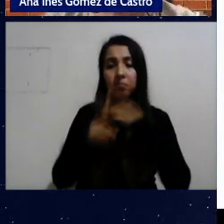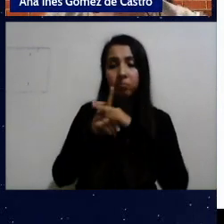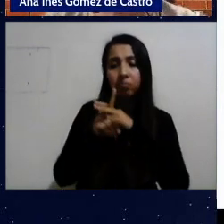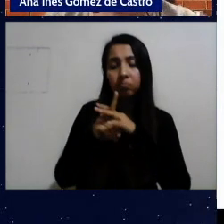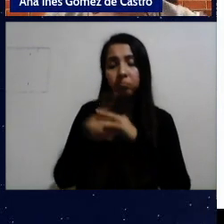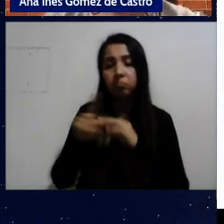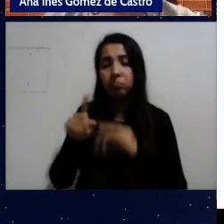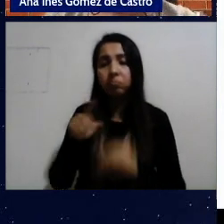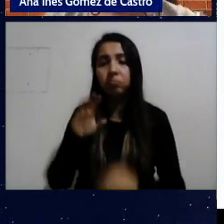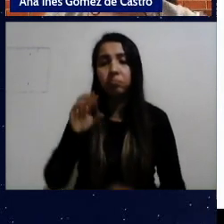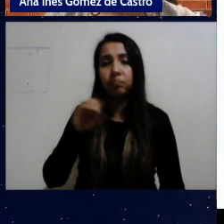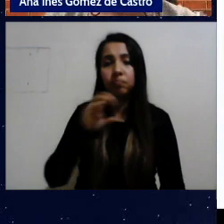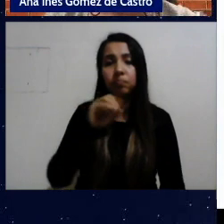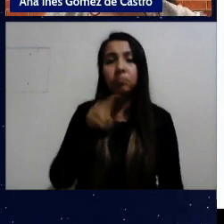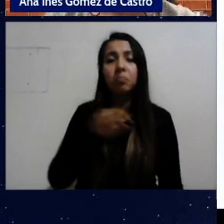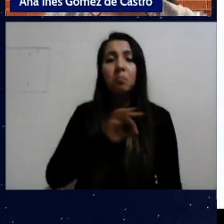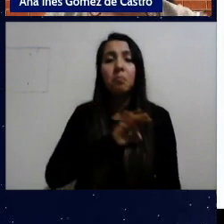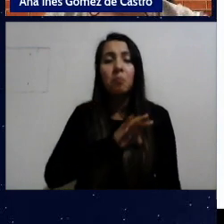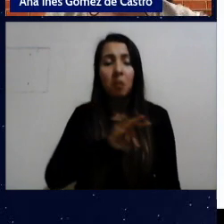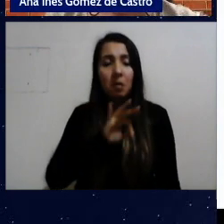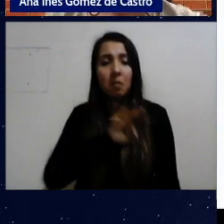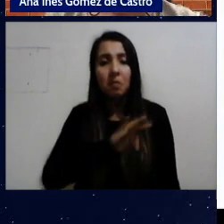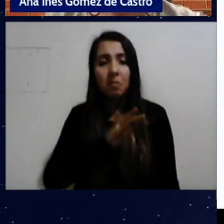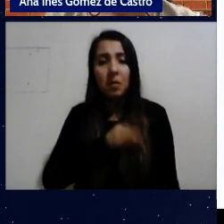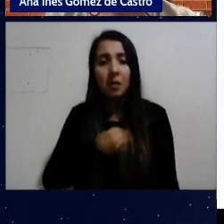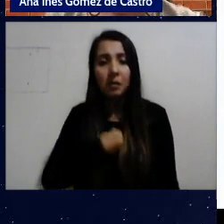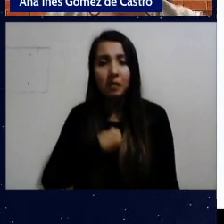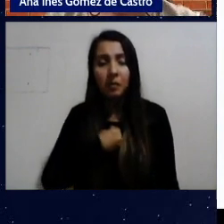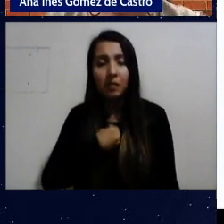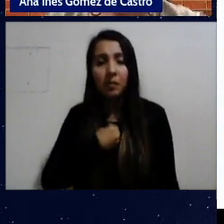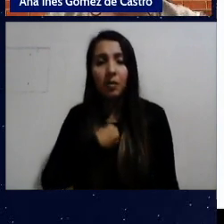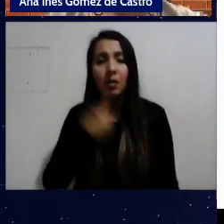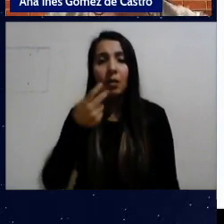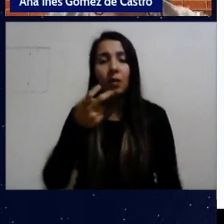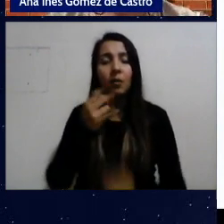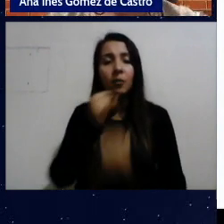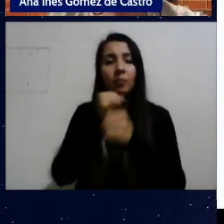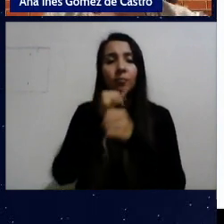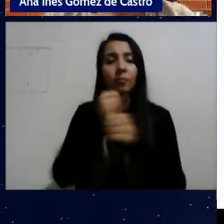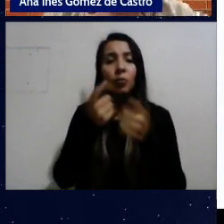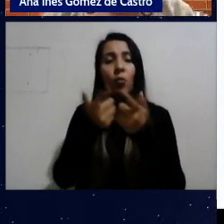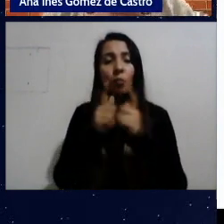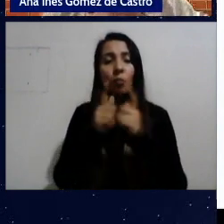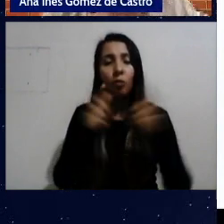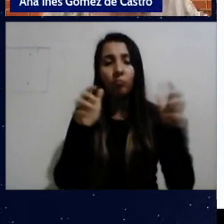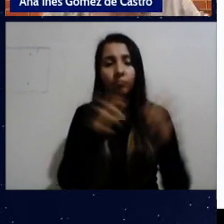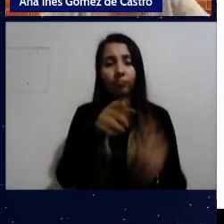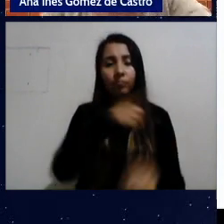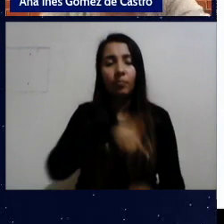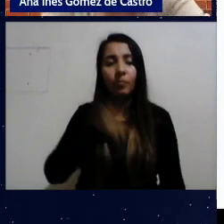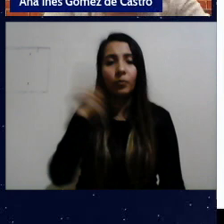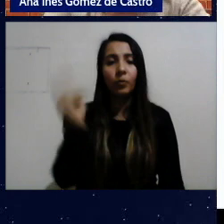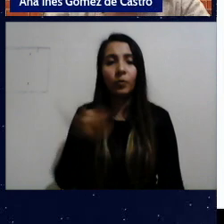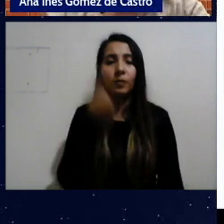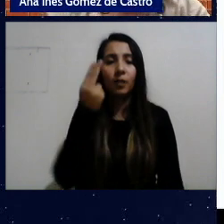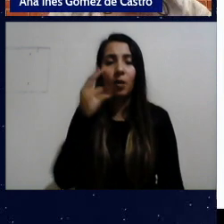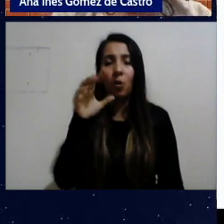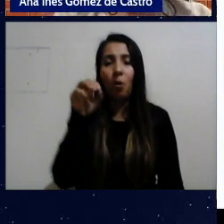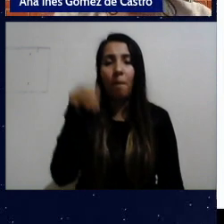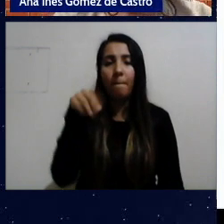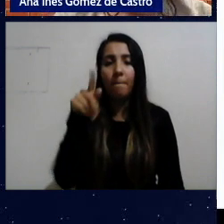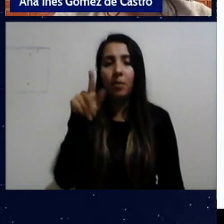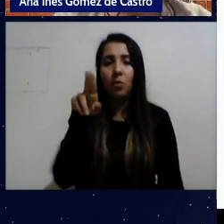muy, muy divertido. Estos son un experimento que surge de un equipo de aquí, de la Universidad Complutense, que